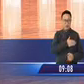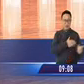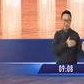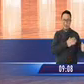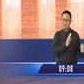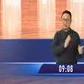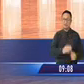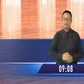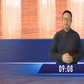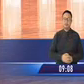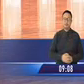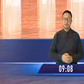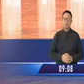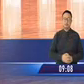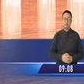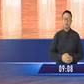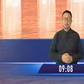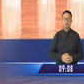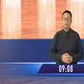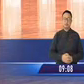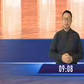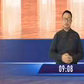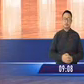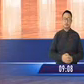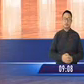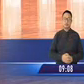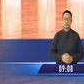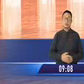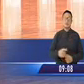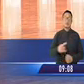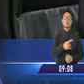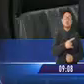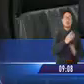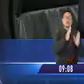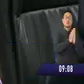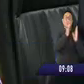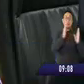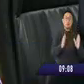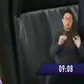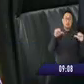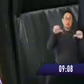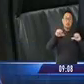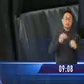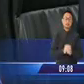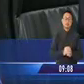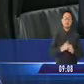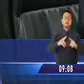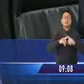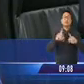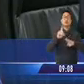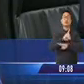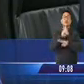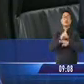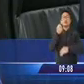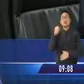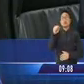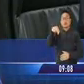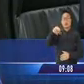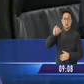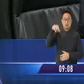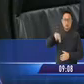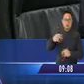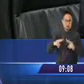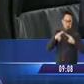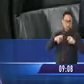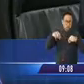la sangre de otros ciudadanos, la imagen institucional. Pablo Ramírez, exdirector del SNAI, también es